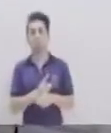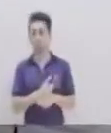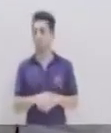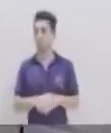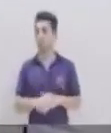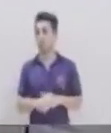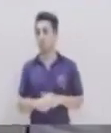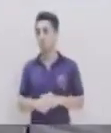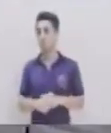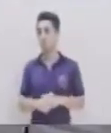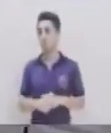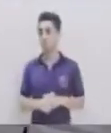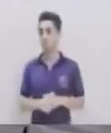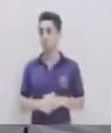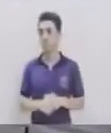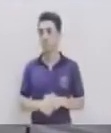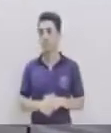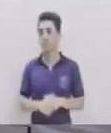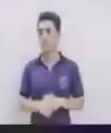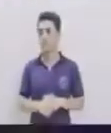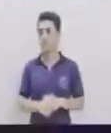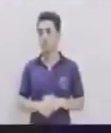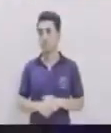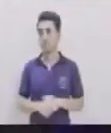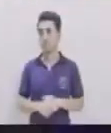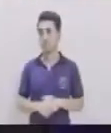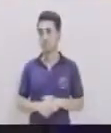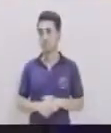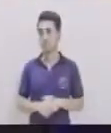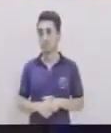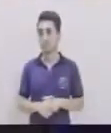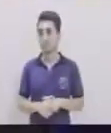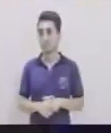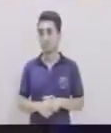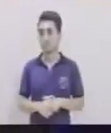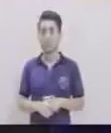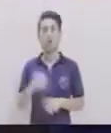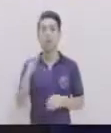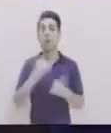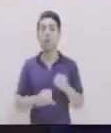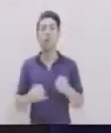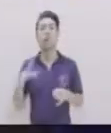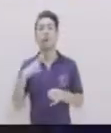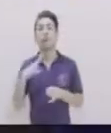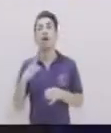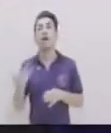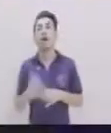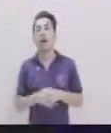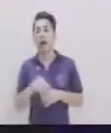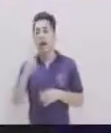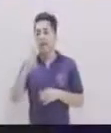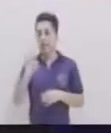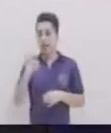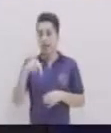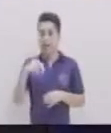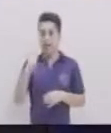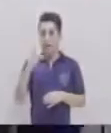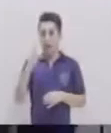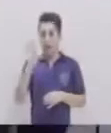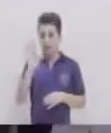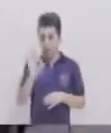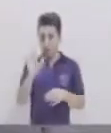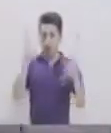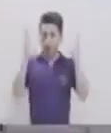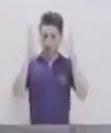y el tigre se encuentra en esa cantidad. Está correcto, muy bien. Y por último tenemos el